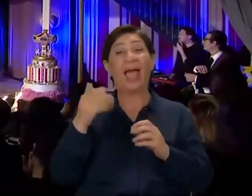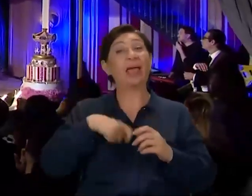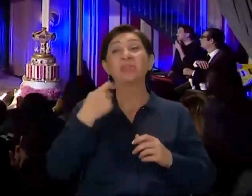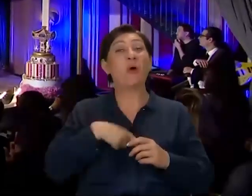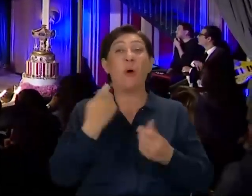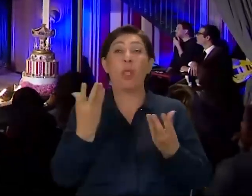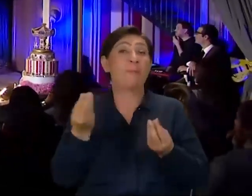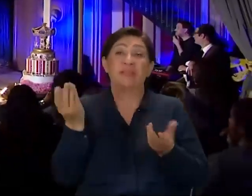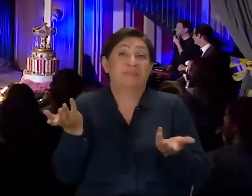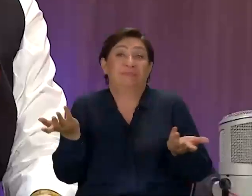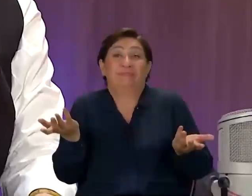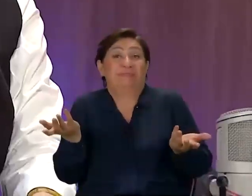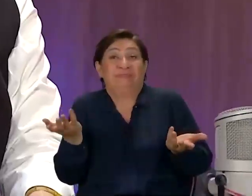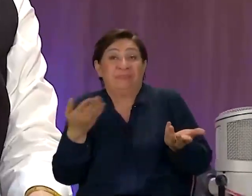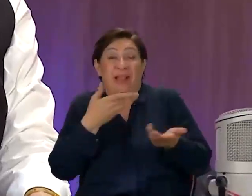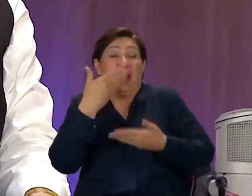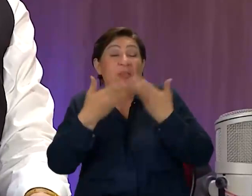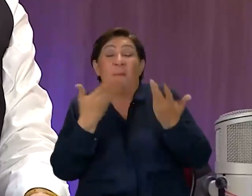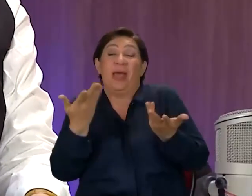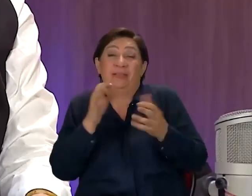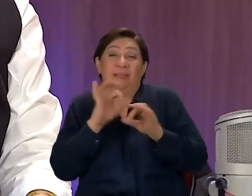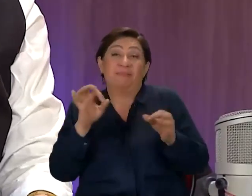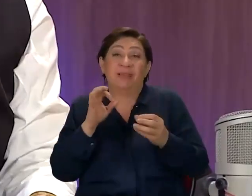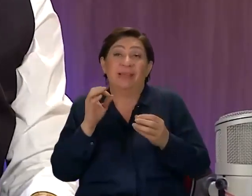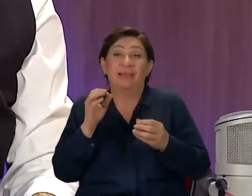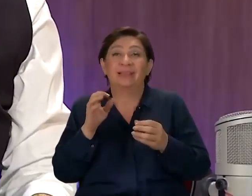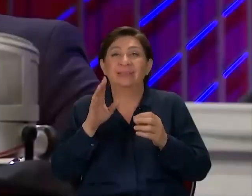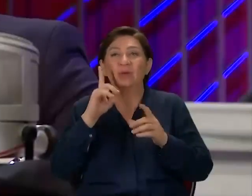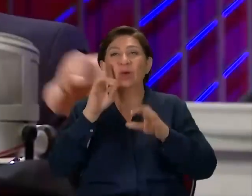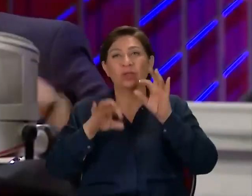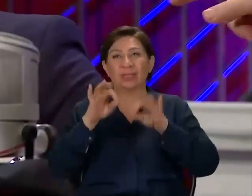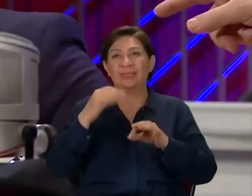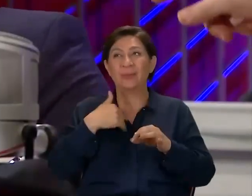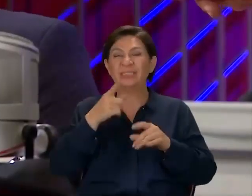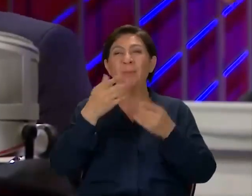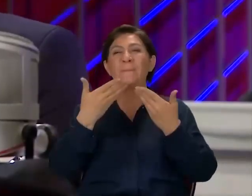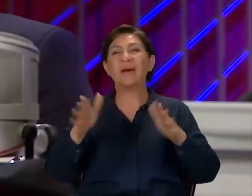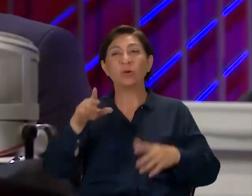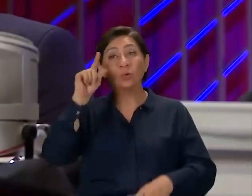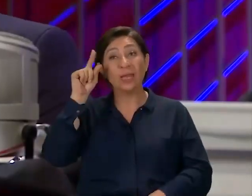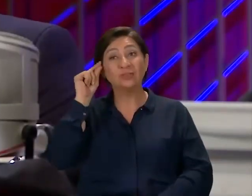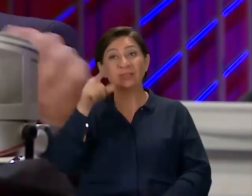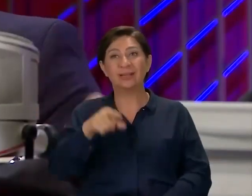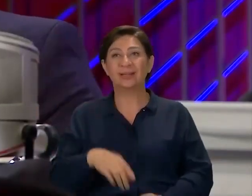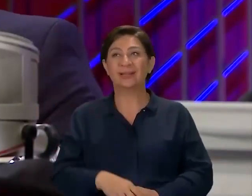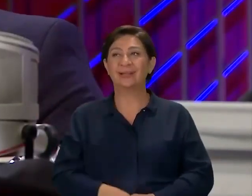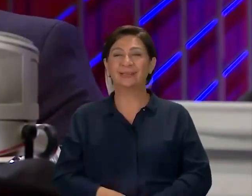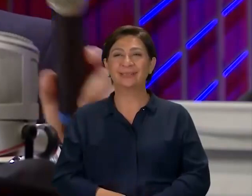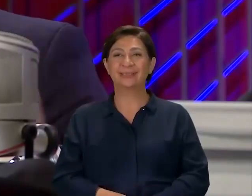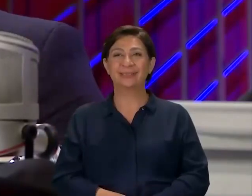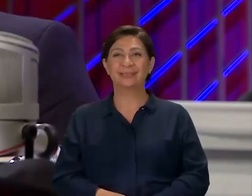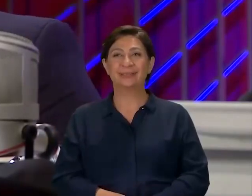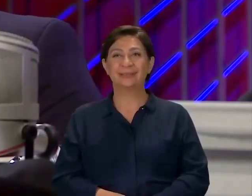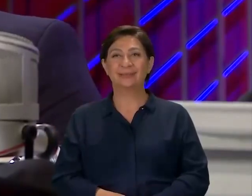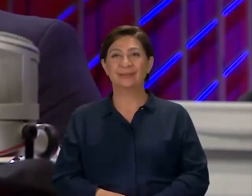atıyor da olabilir. Yani burada evet yani. Bence bir tamam. kontrol şimdi, etsinler. Şimdi bence. Perişan oldun. Yunanca. Buyurun.